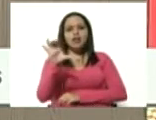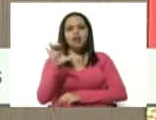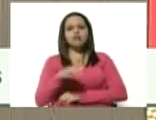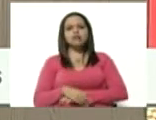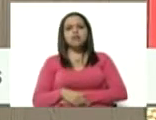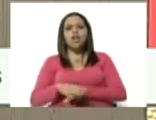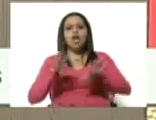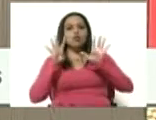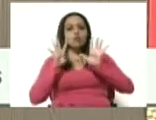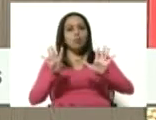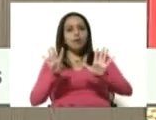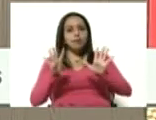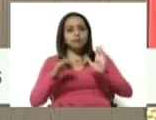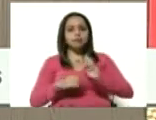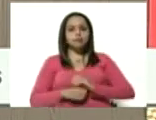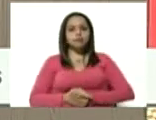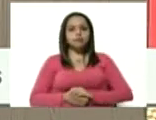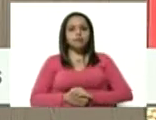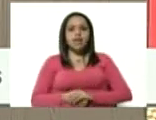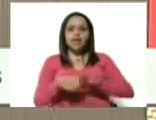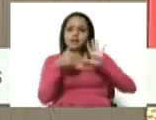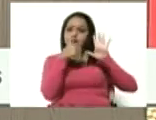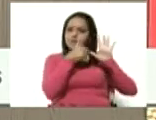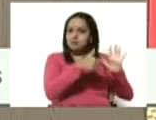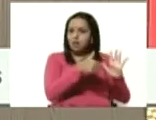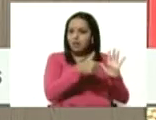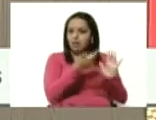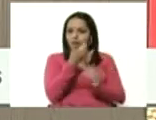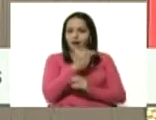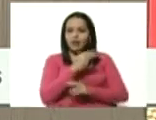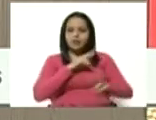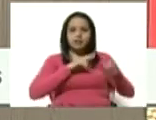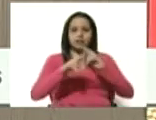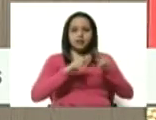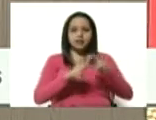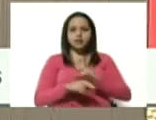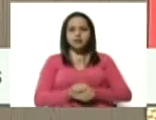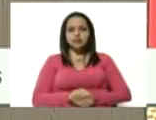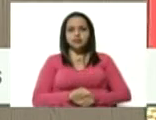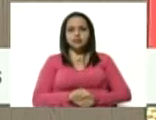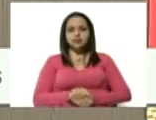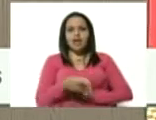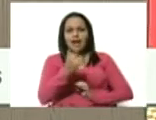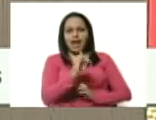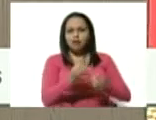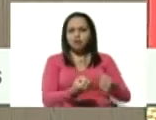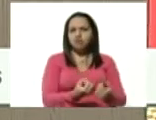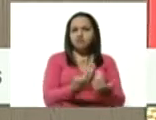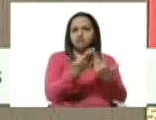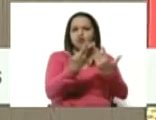de hoy. 6 casos están vinculados al foco, allí hay un foco